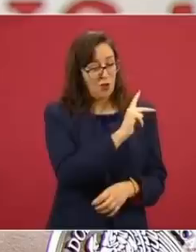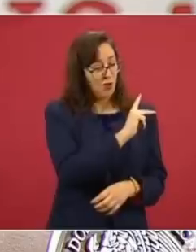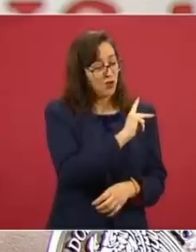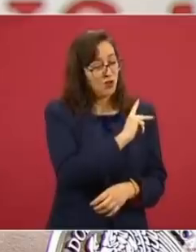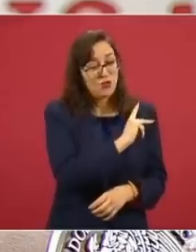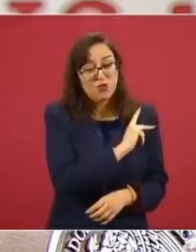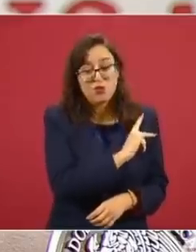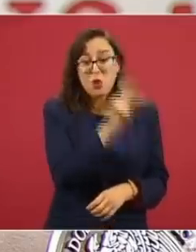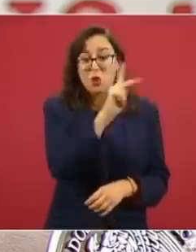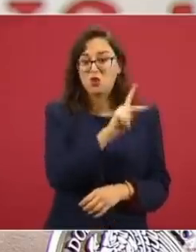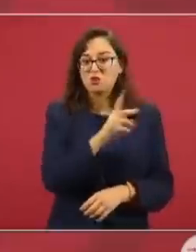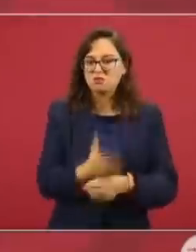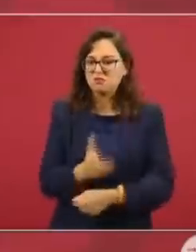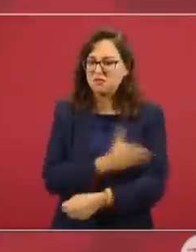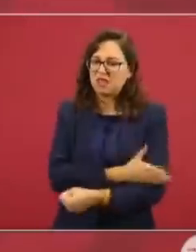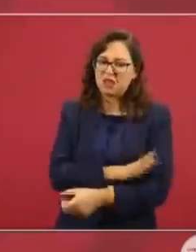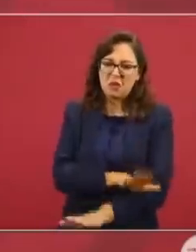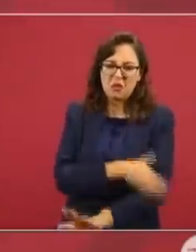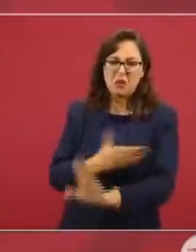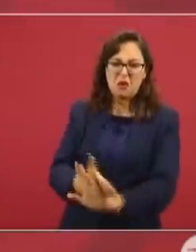en contra de Madero,